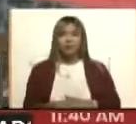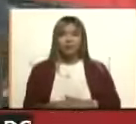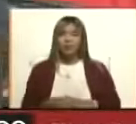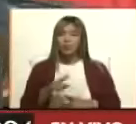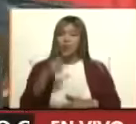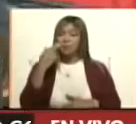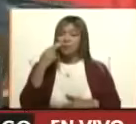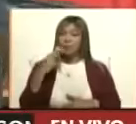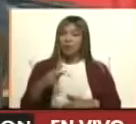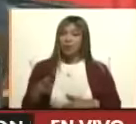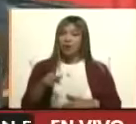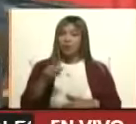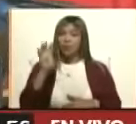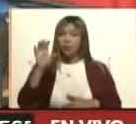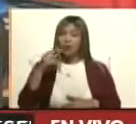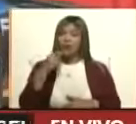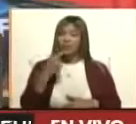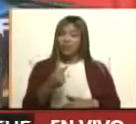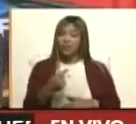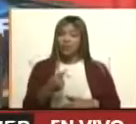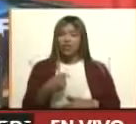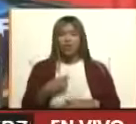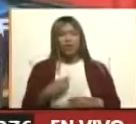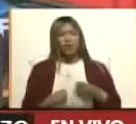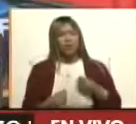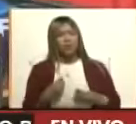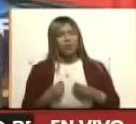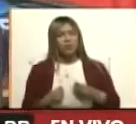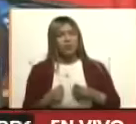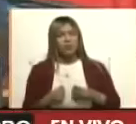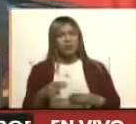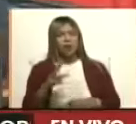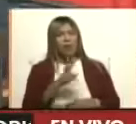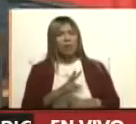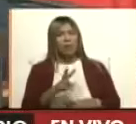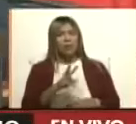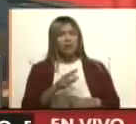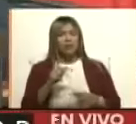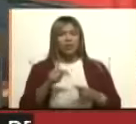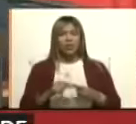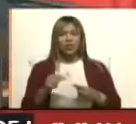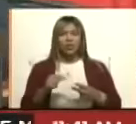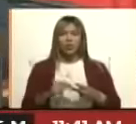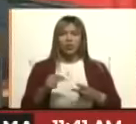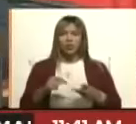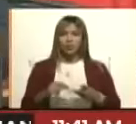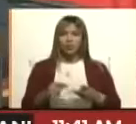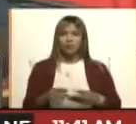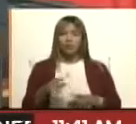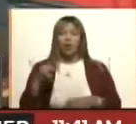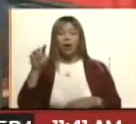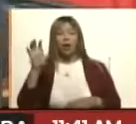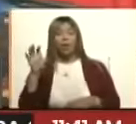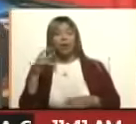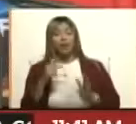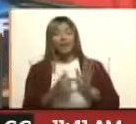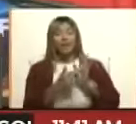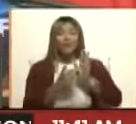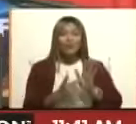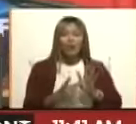ustedes vean que un país dice, nos preocupa que en Venezuela pase tal cosa, tal país muestra